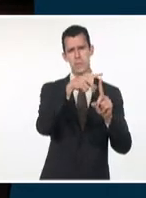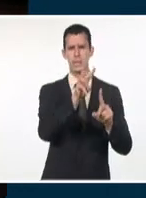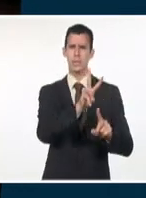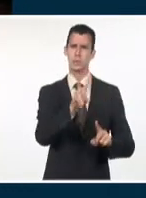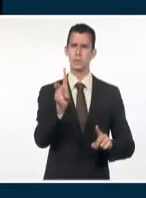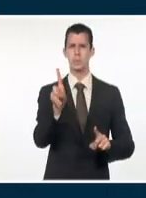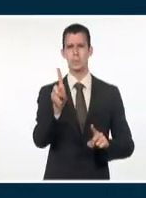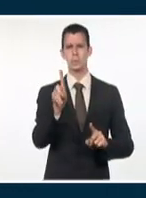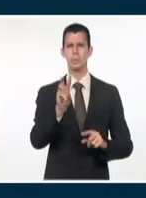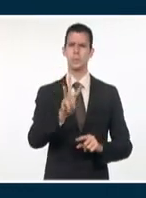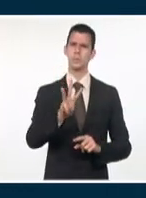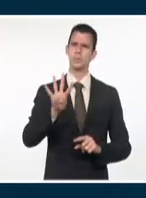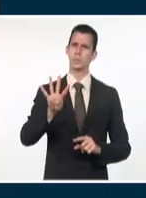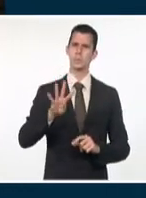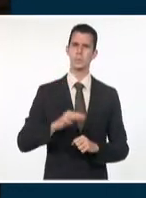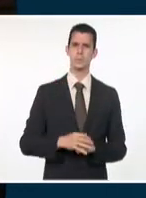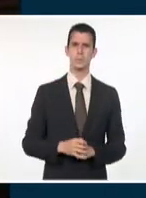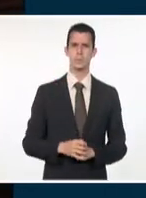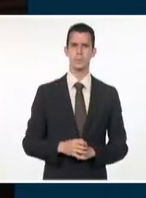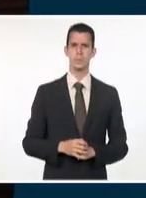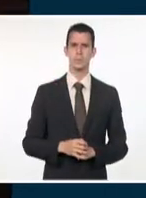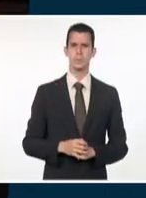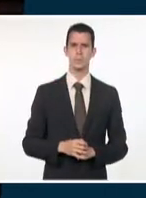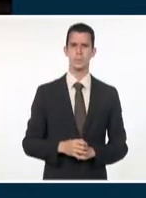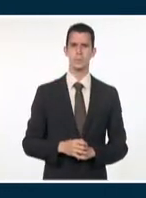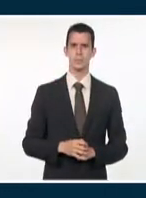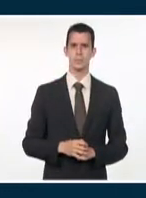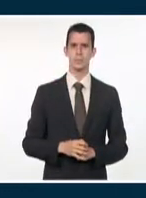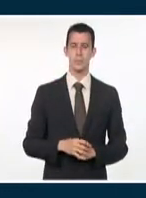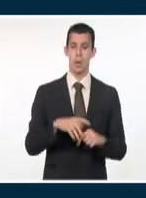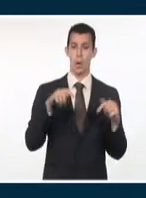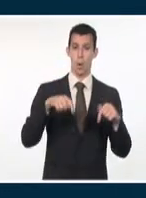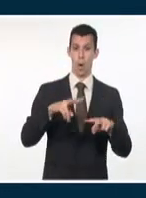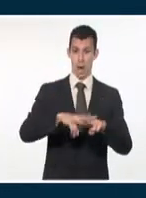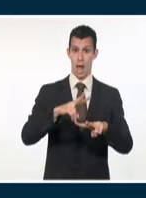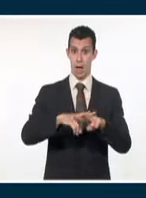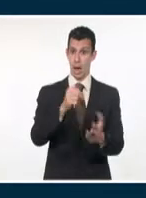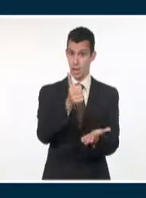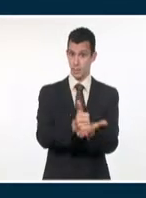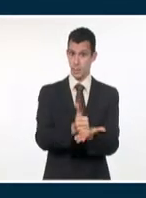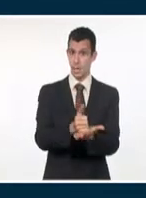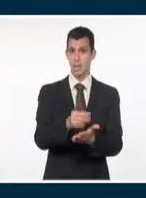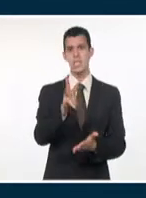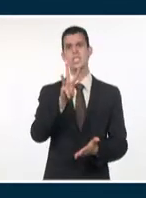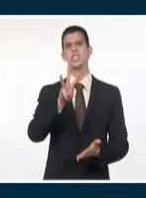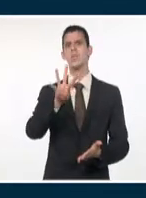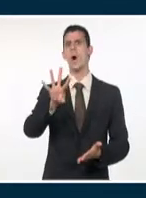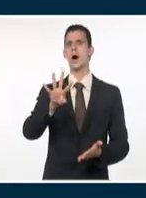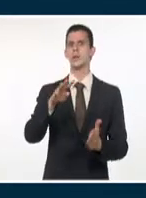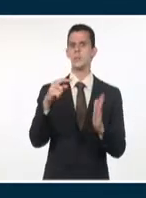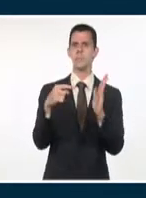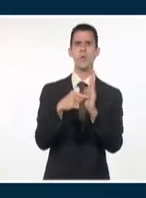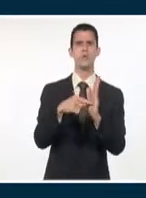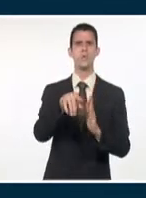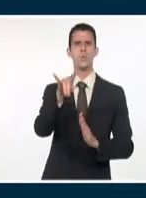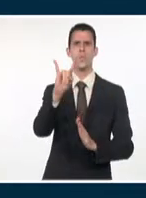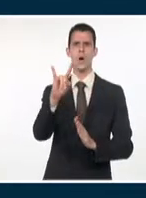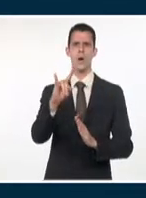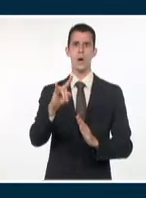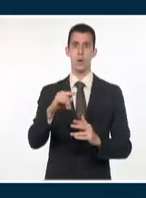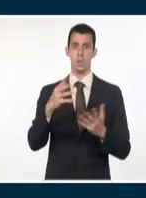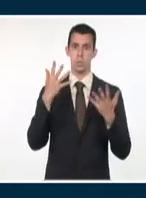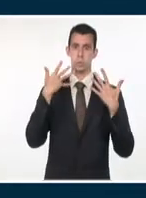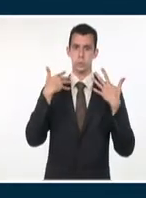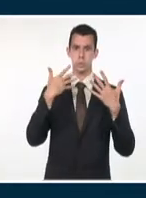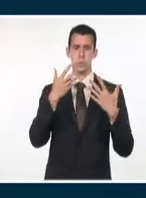grados celsius hoy ocurrió en la capital una temperatura máxima de 34.9 grados celsius prácticamente 35